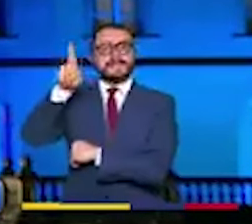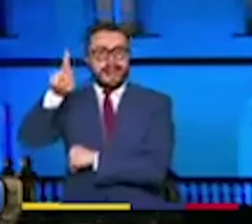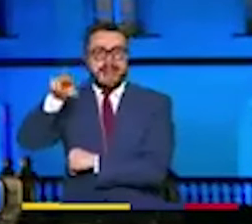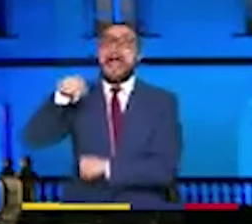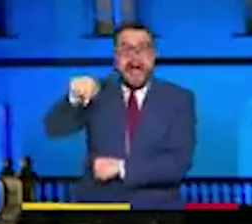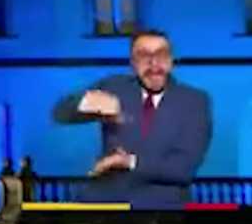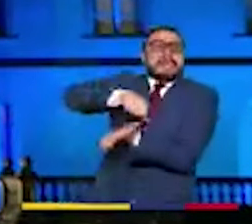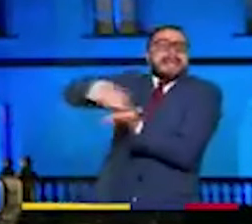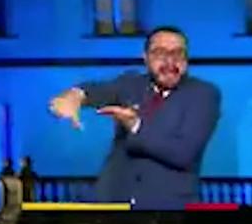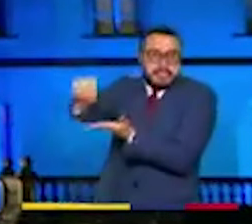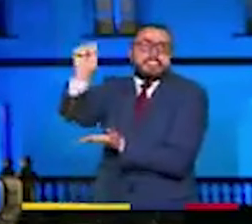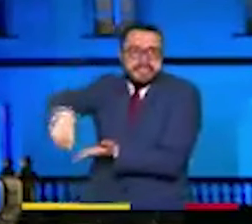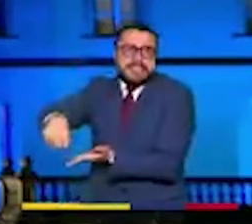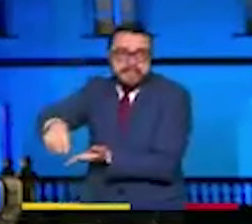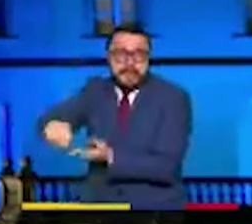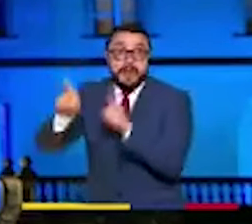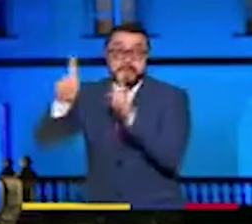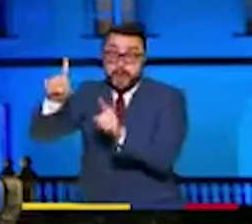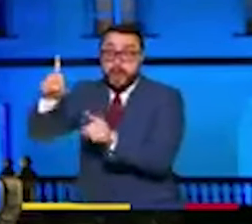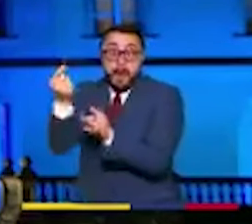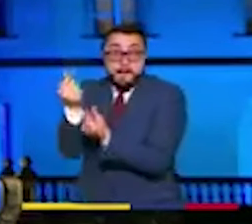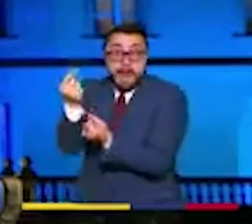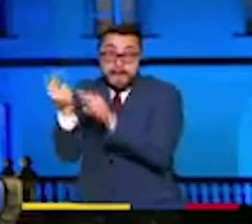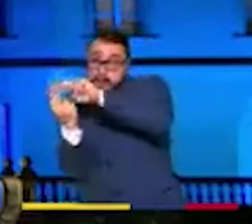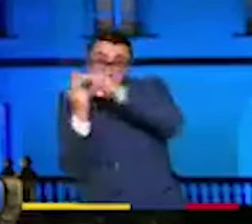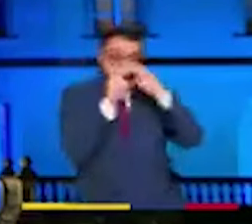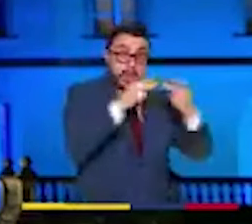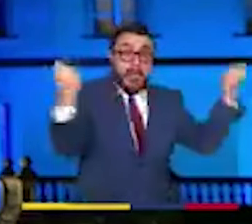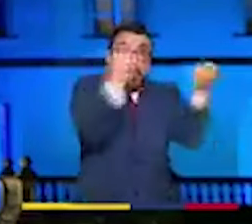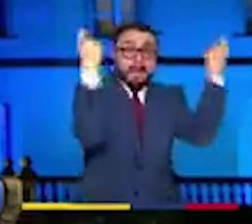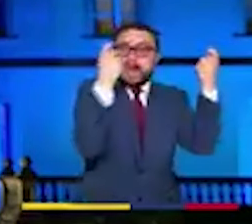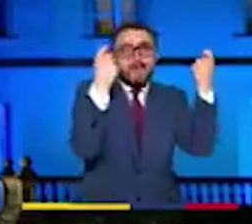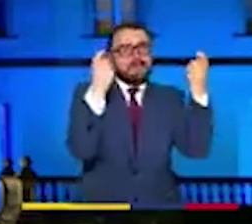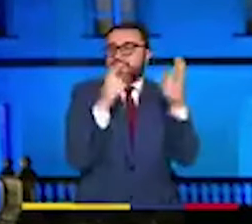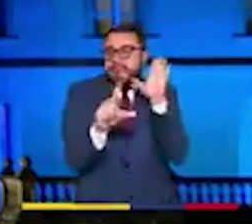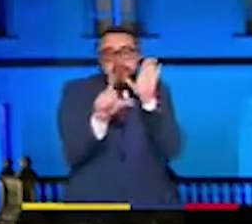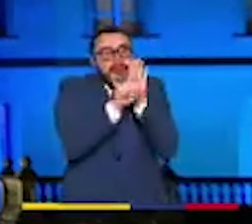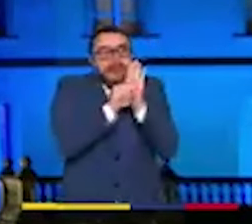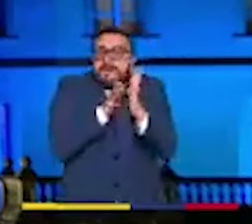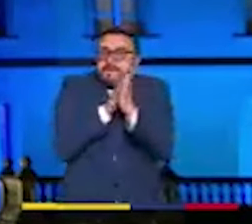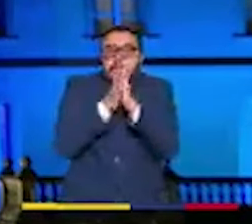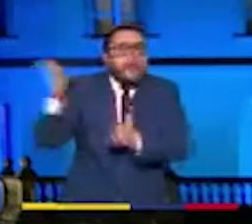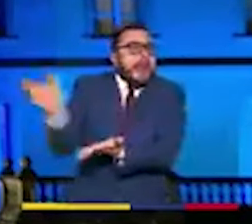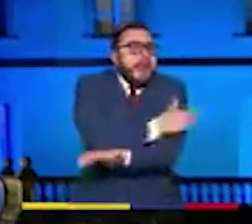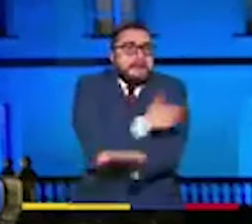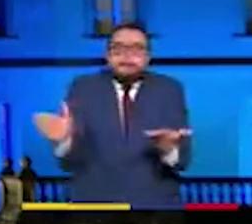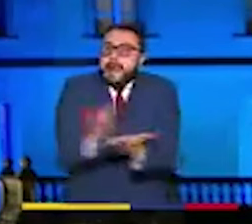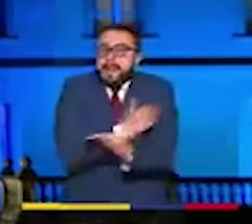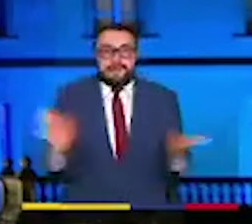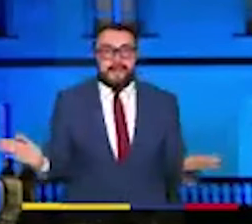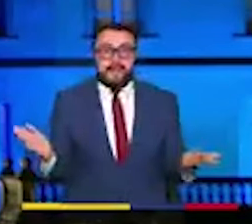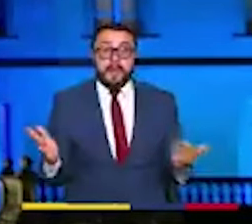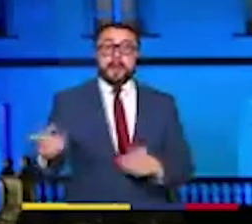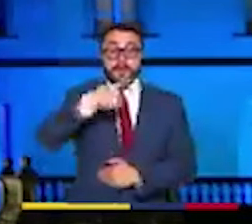evento ya no hacía parte del periodo de campaña, así lo establece la ley. Los cargos formulados por